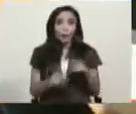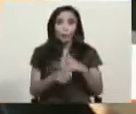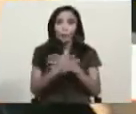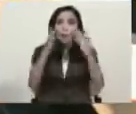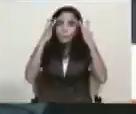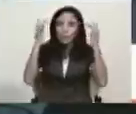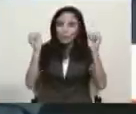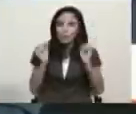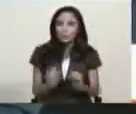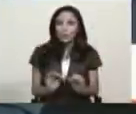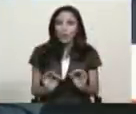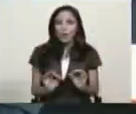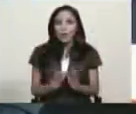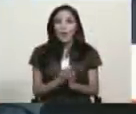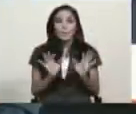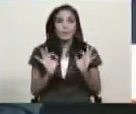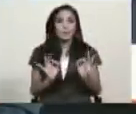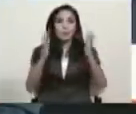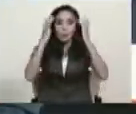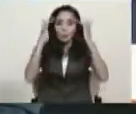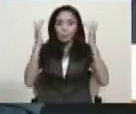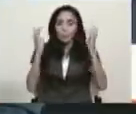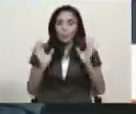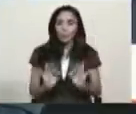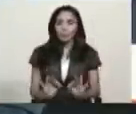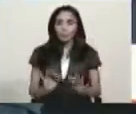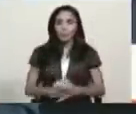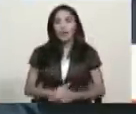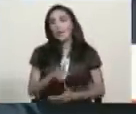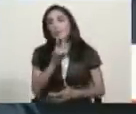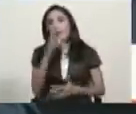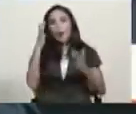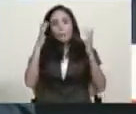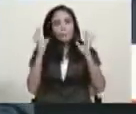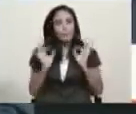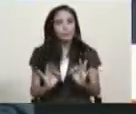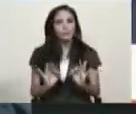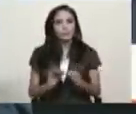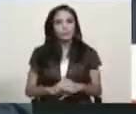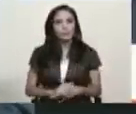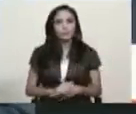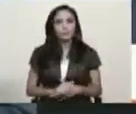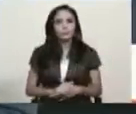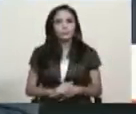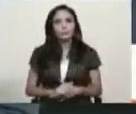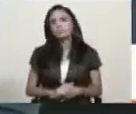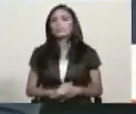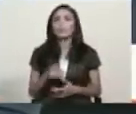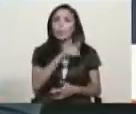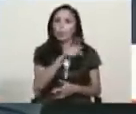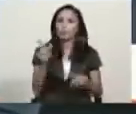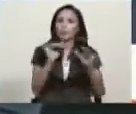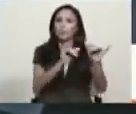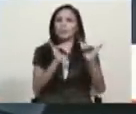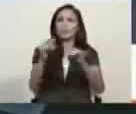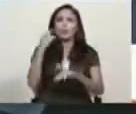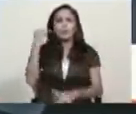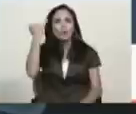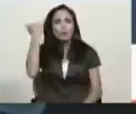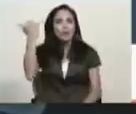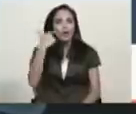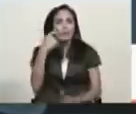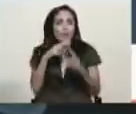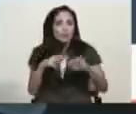especialistas, ya tienen una especialización, dos especializaciones, buscar en ustedes mismos, que han vivido